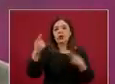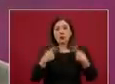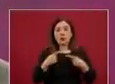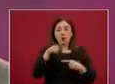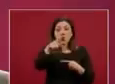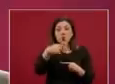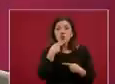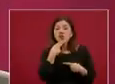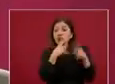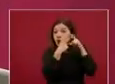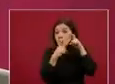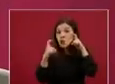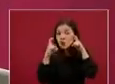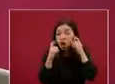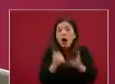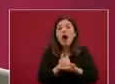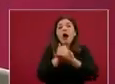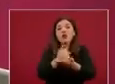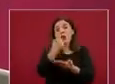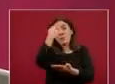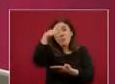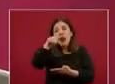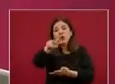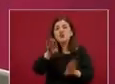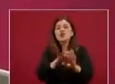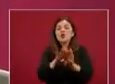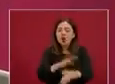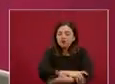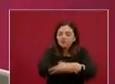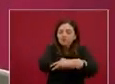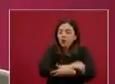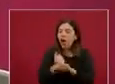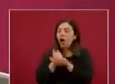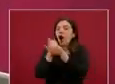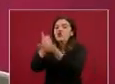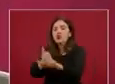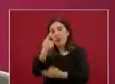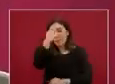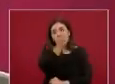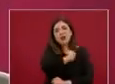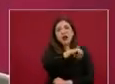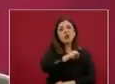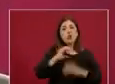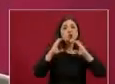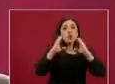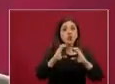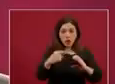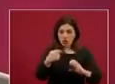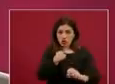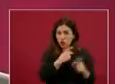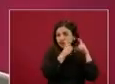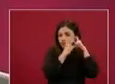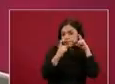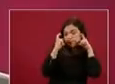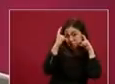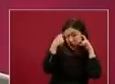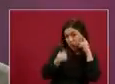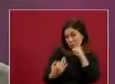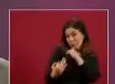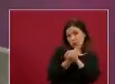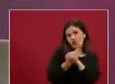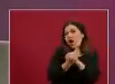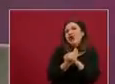el cubrebocas es una medida de solidaridad sanitaria. ¿En qué sentido? En el sentido de que yo me lo pongo no para protegerme a